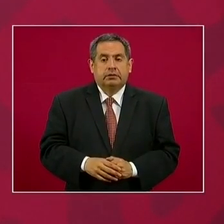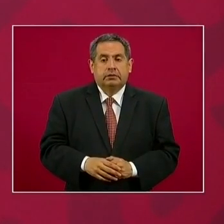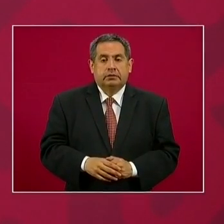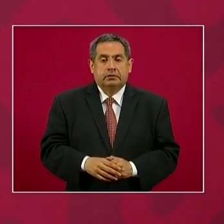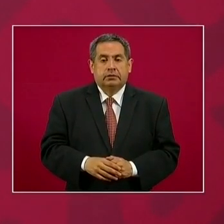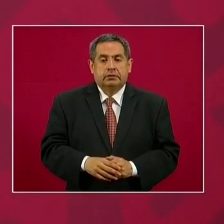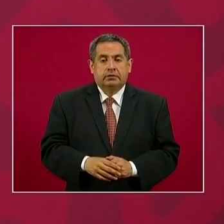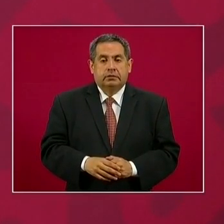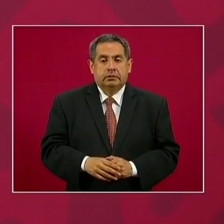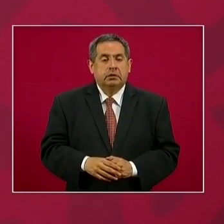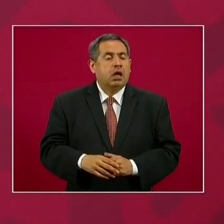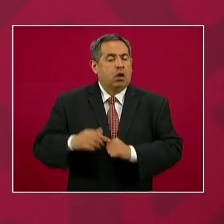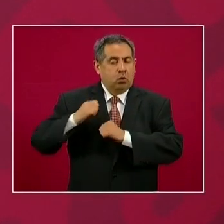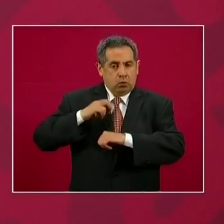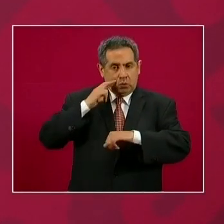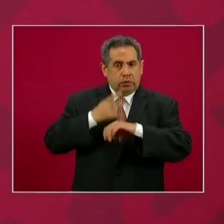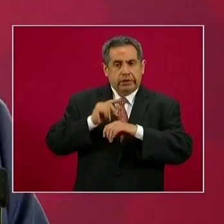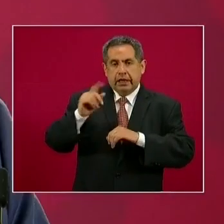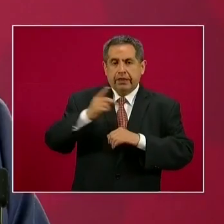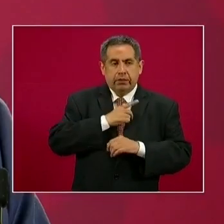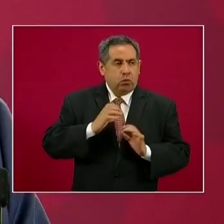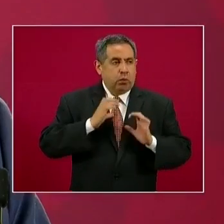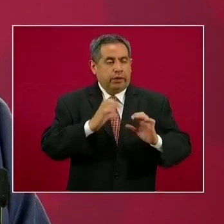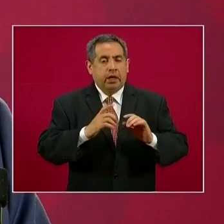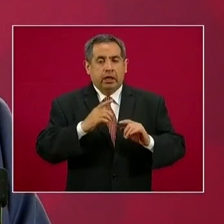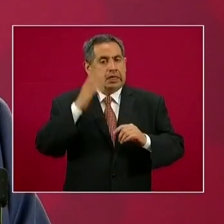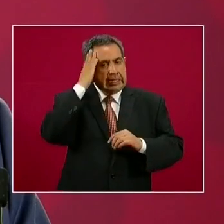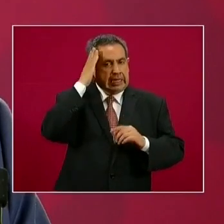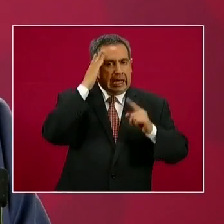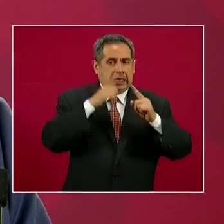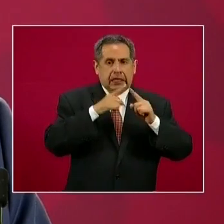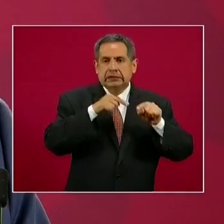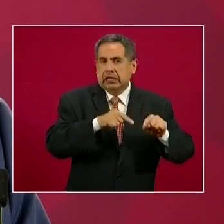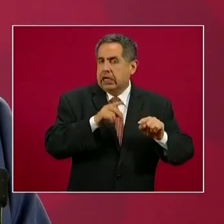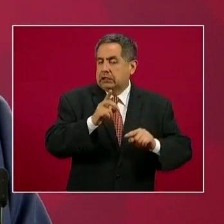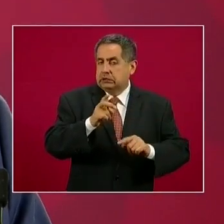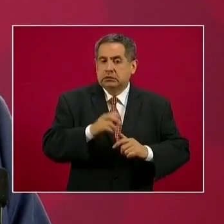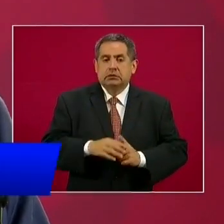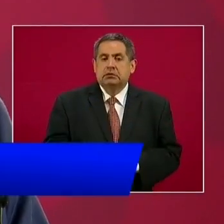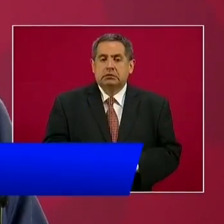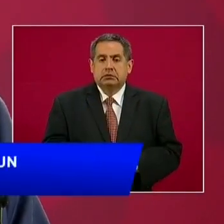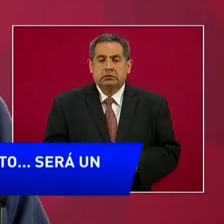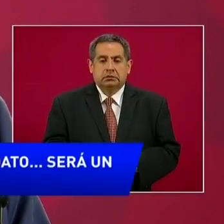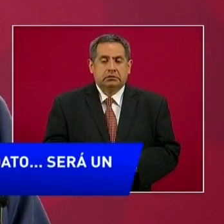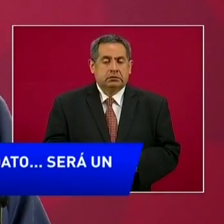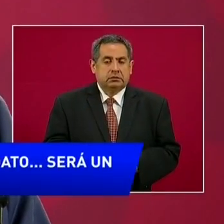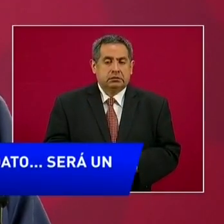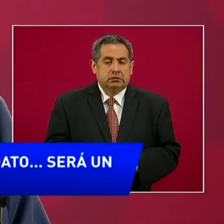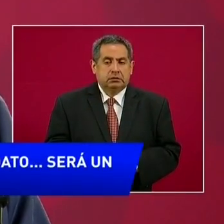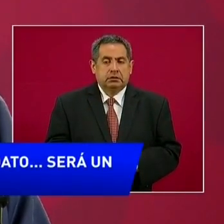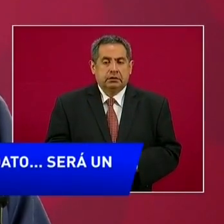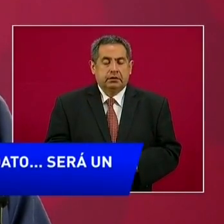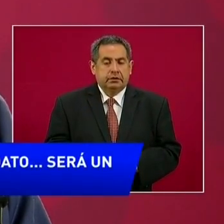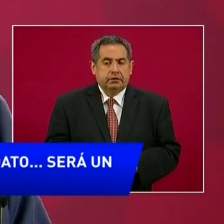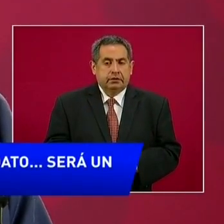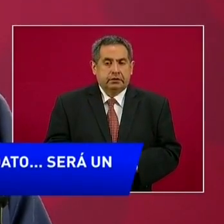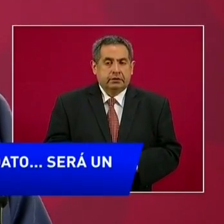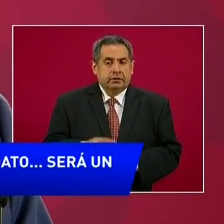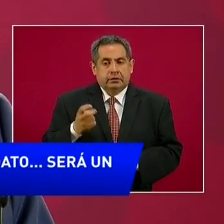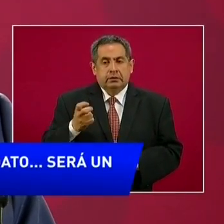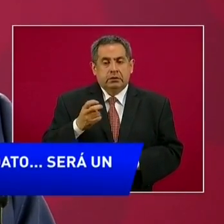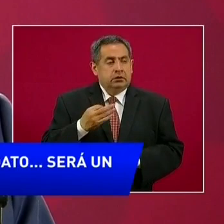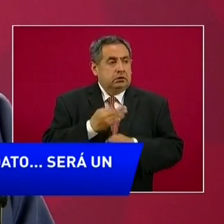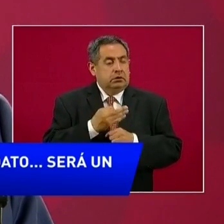se rehusaron a que en el 2021 esto se pueda considerar ya como parte de un proceso